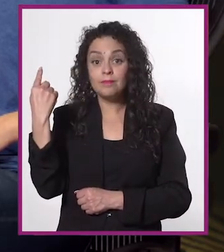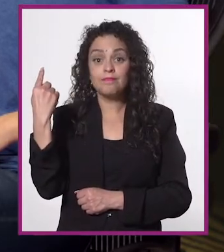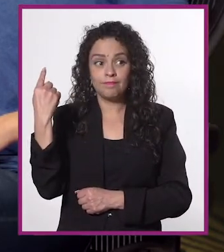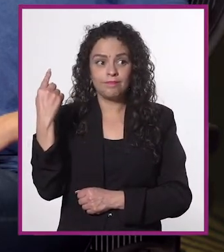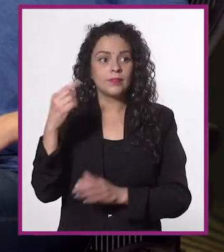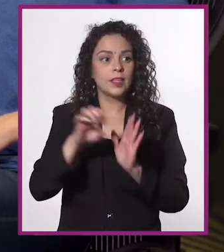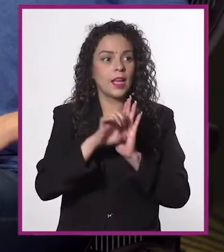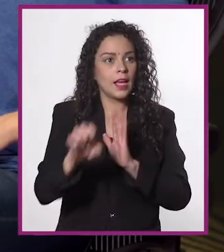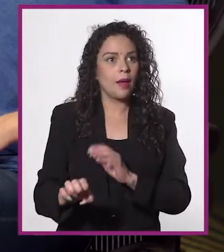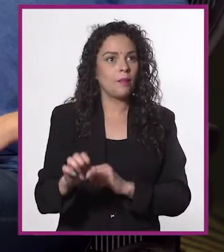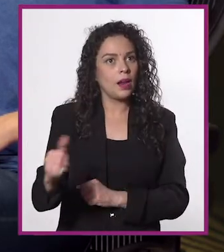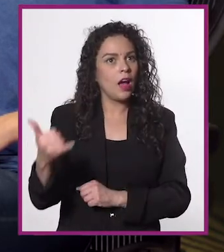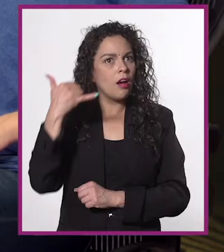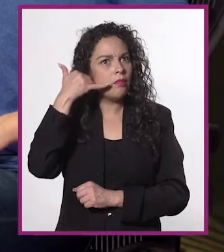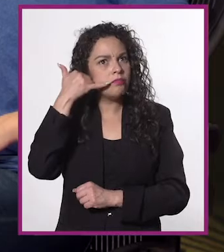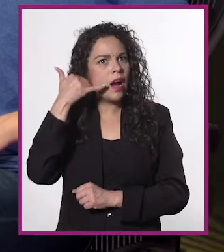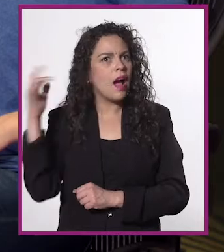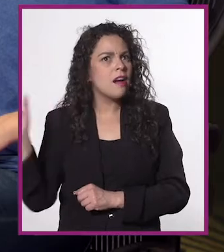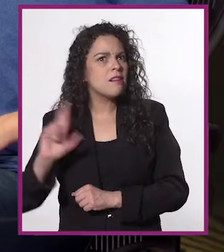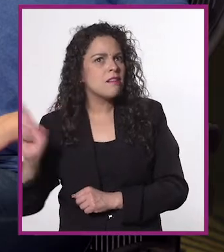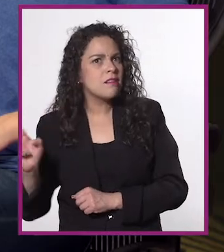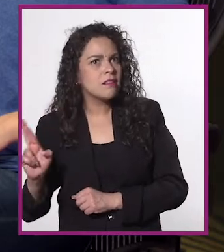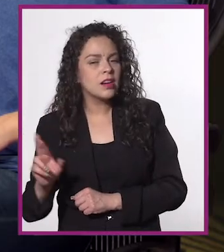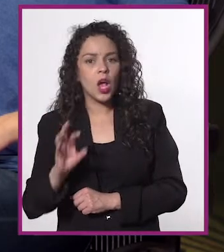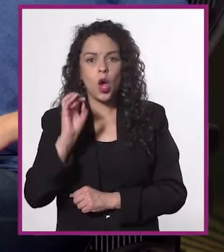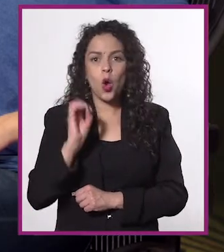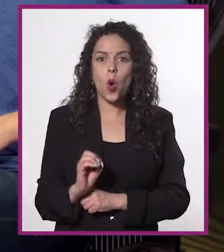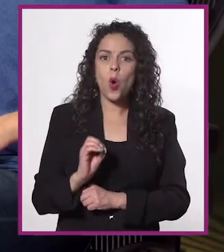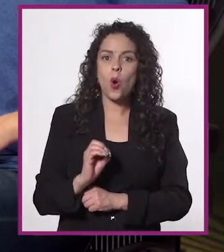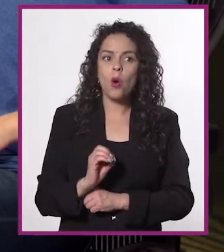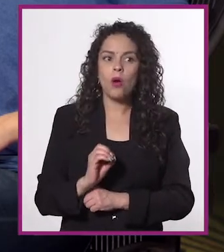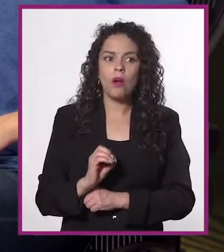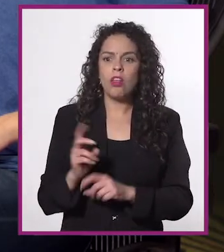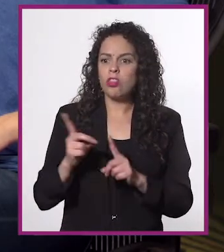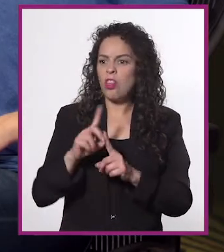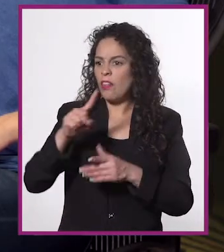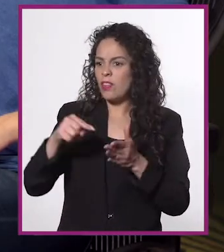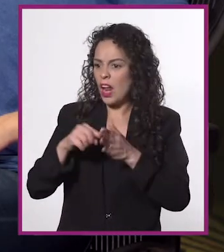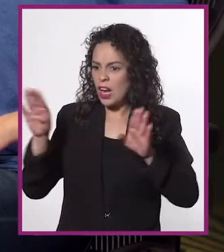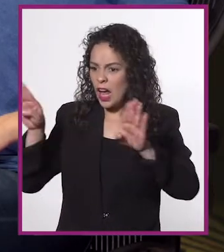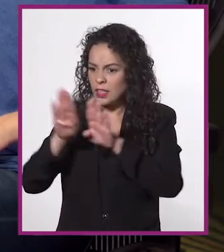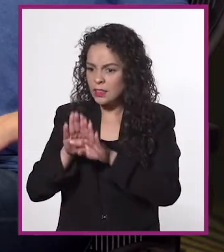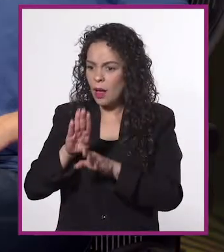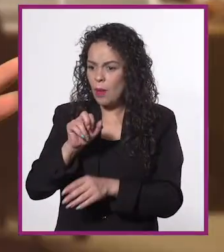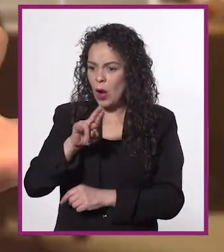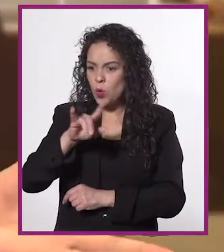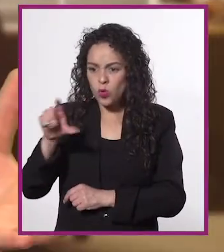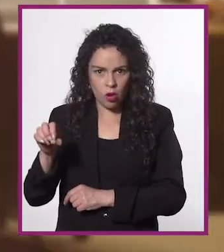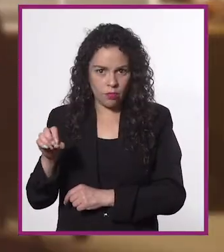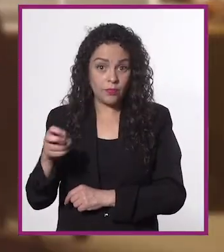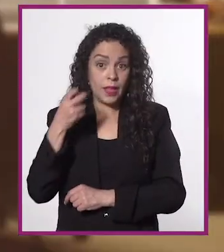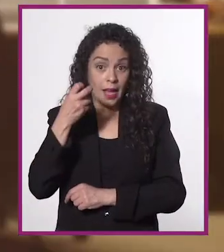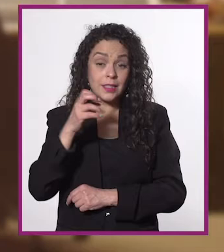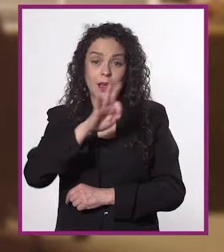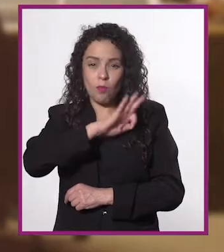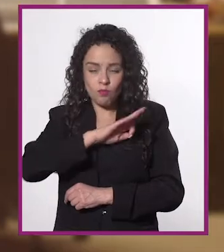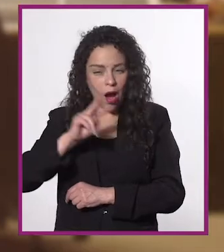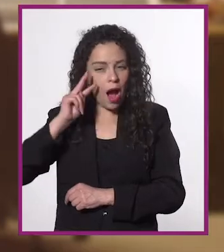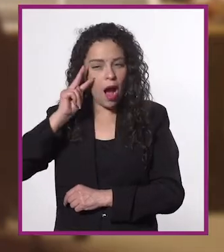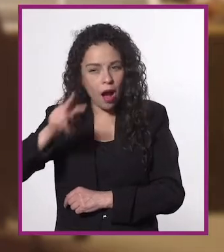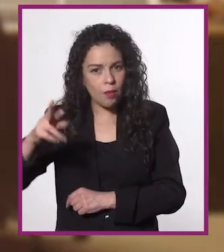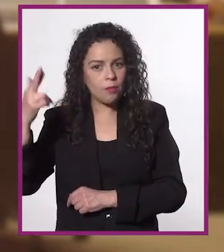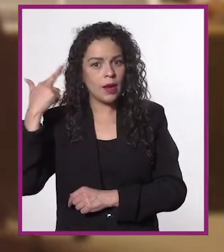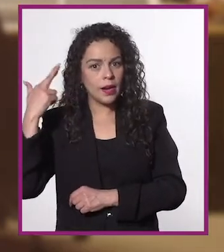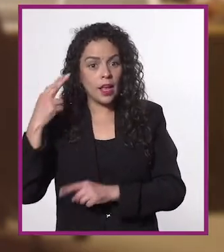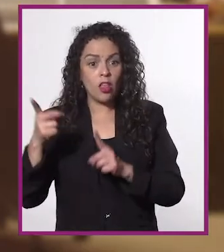reconocible, presente, como un teléfono que suena o el barullo en un espacio cerrado. Están los sonidos que alcanzamos